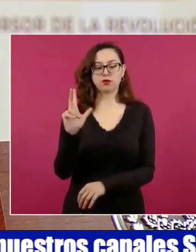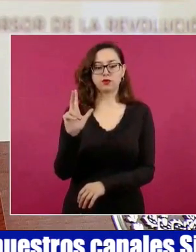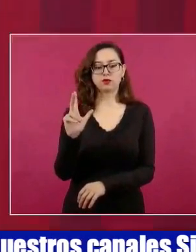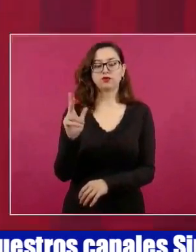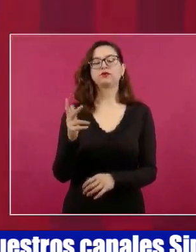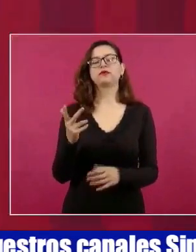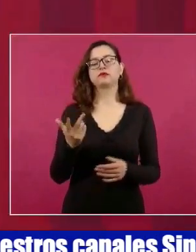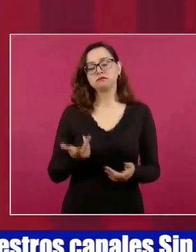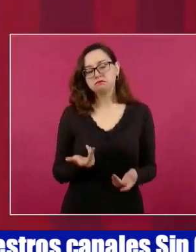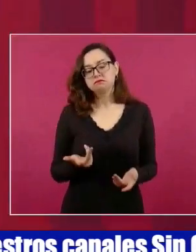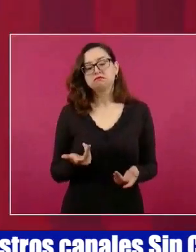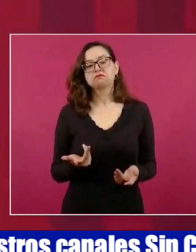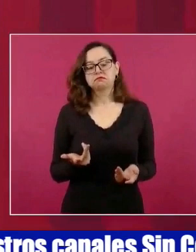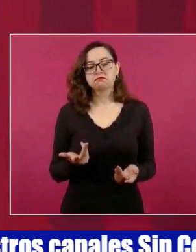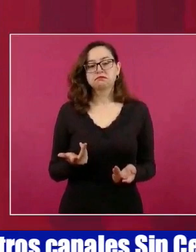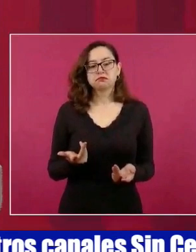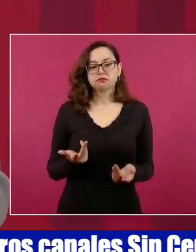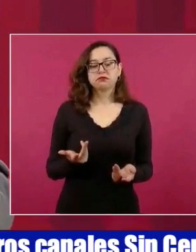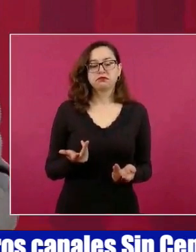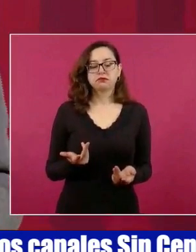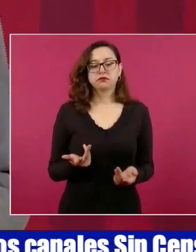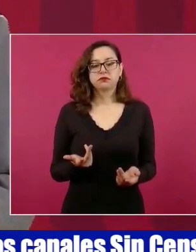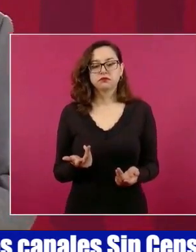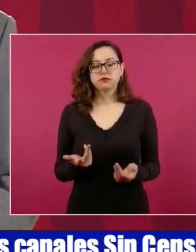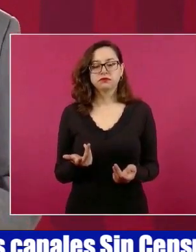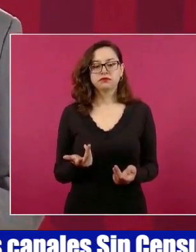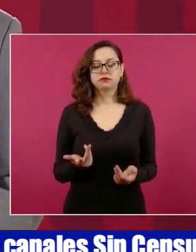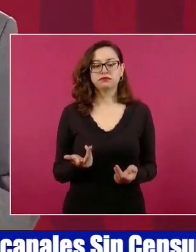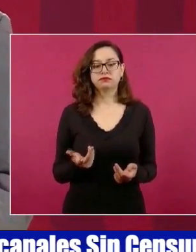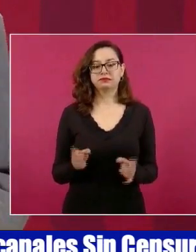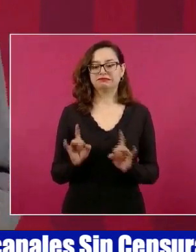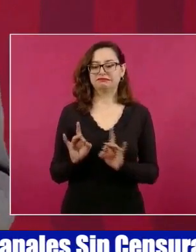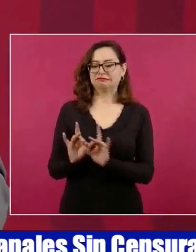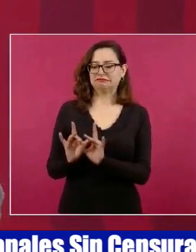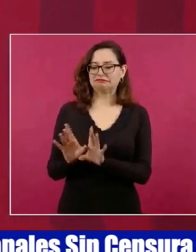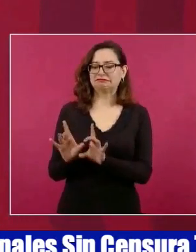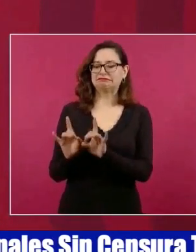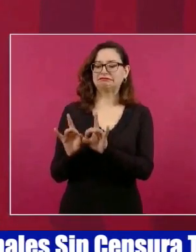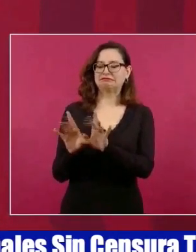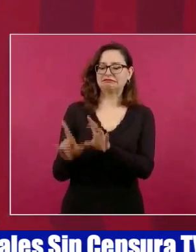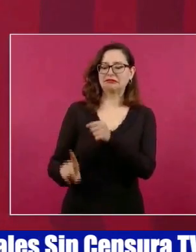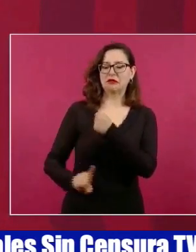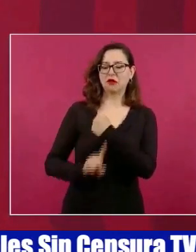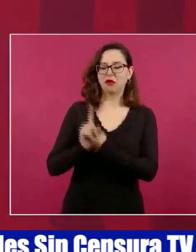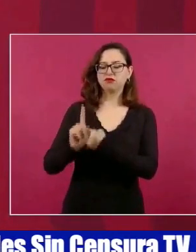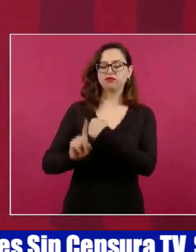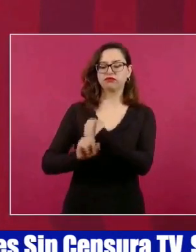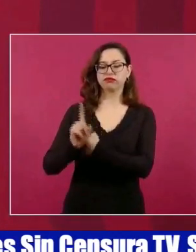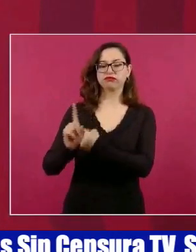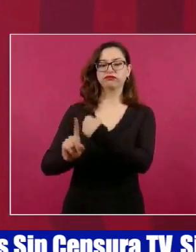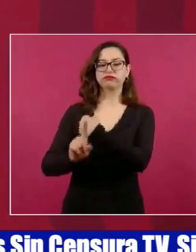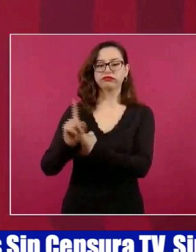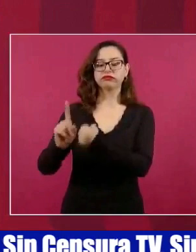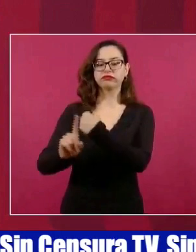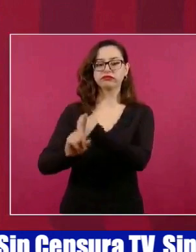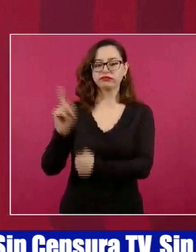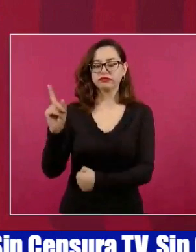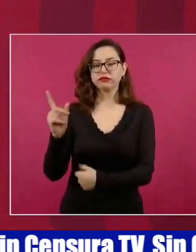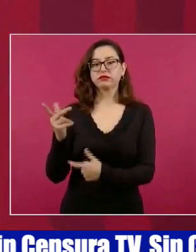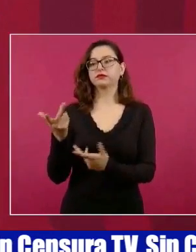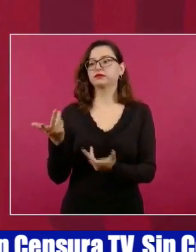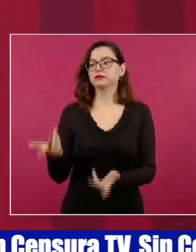querido moderador, le explicaba a usted que nos ve y que nos escucha ahí en el chat, a qué se refirió el presidente al decir no aguantan los